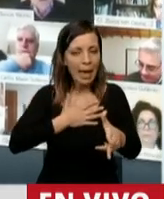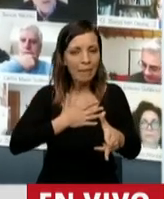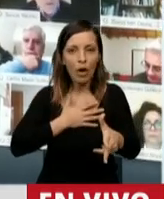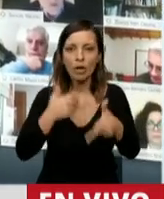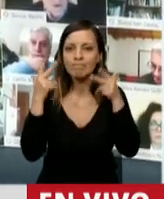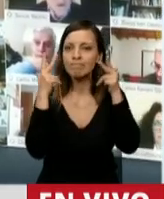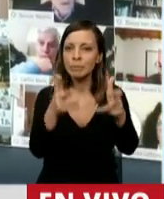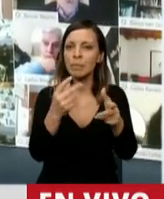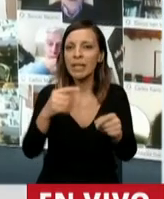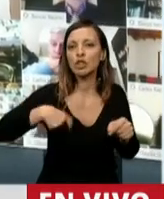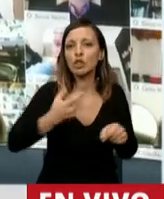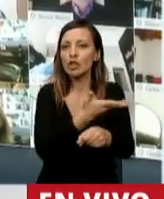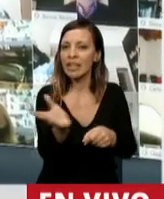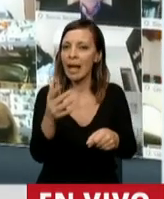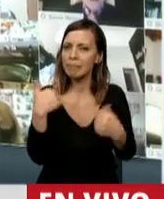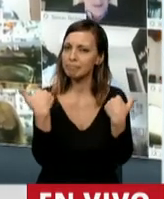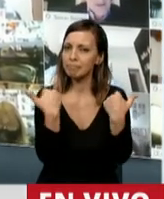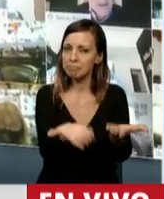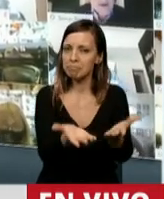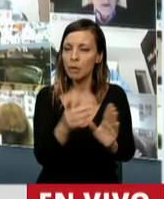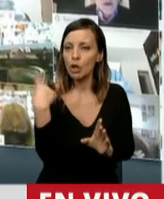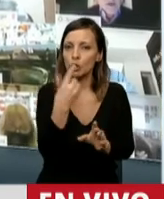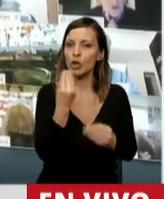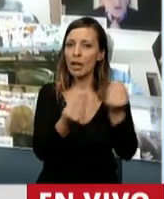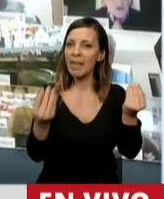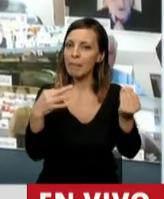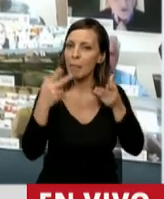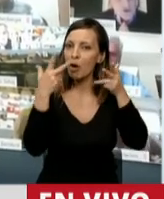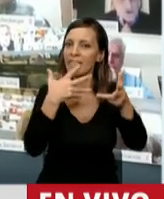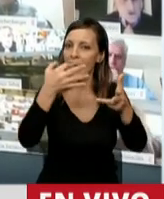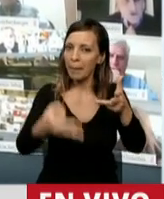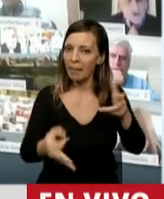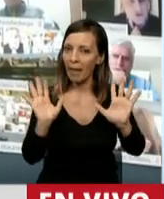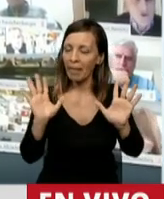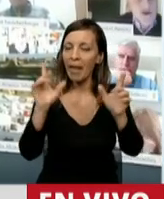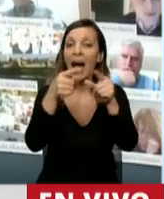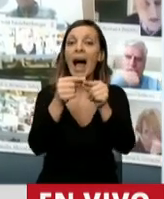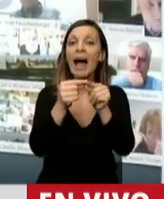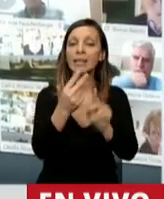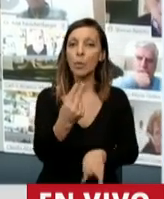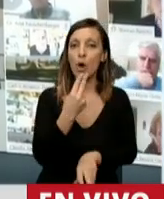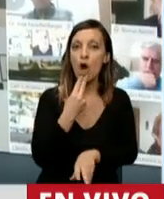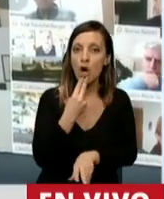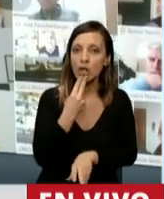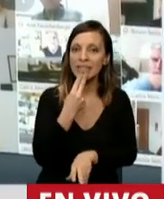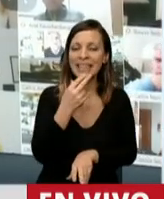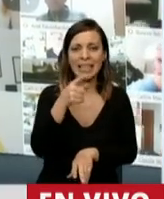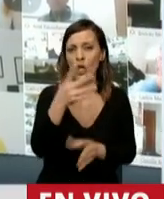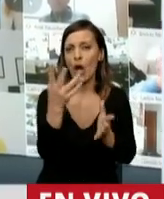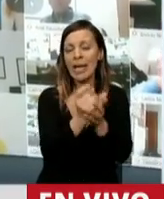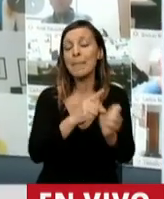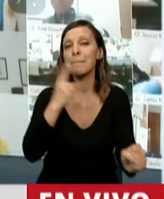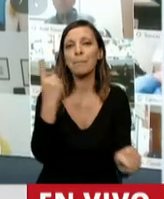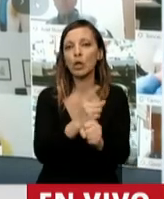sociedad merece que nosotros, representantes del pueblo, les digamos que el artículo 11 es inaceptable